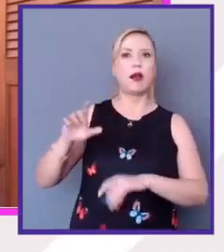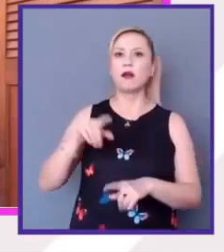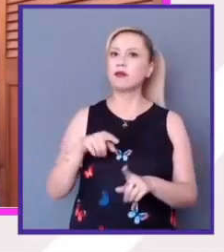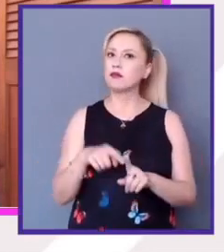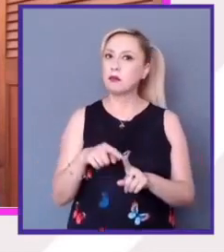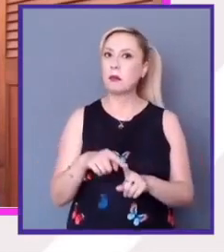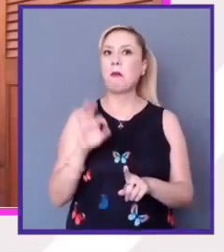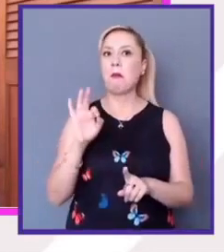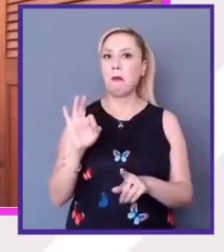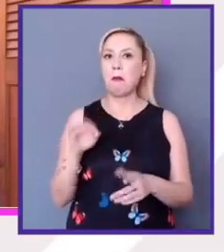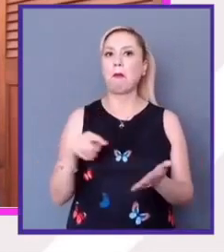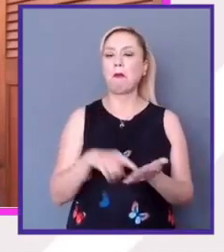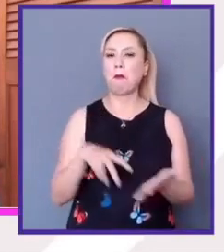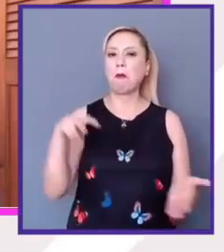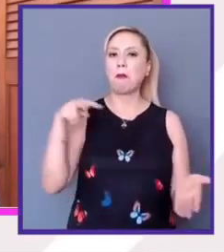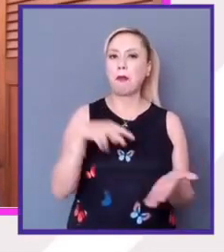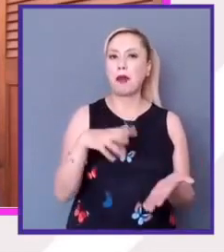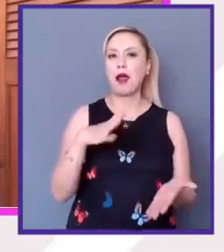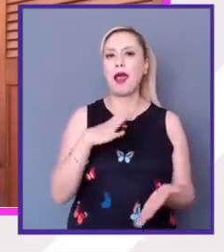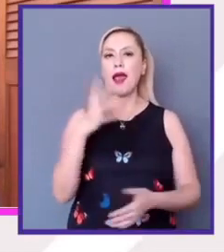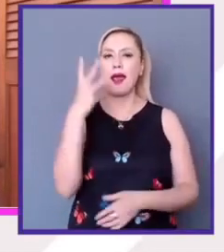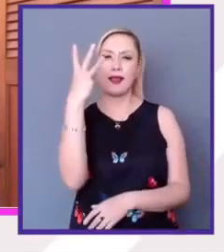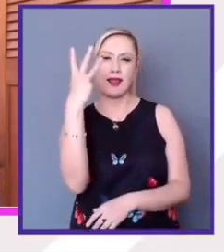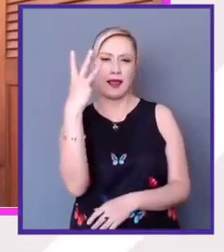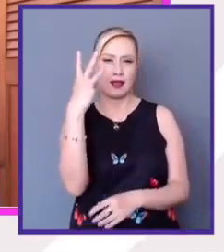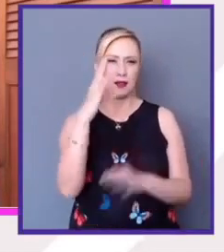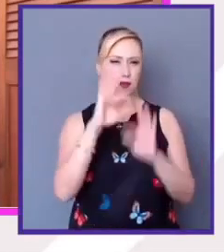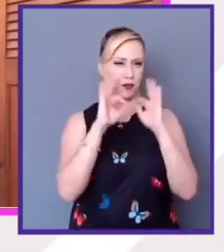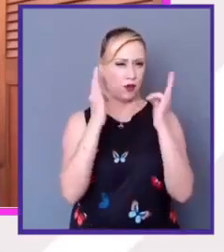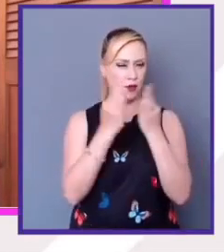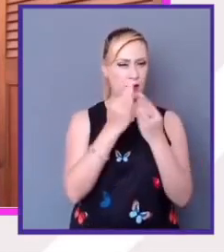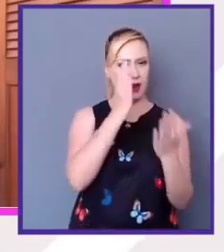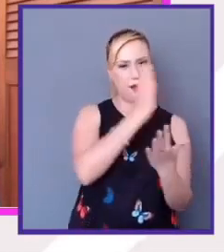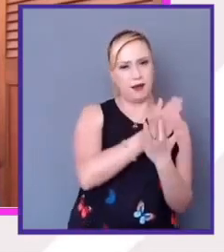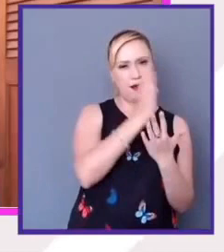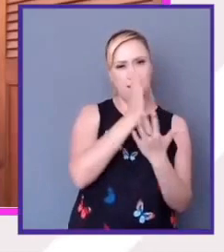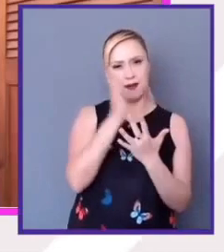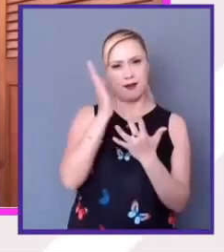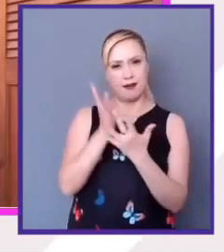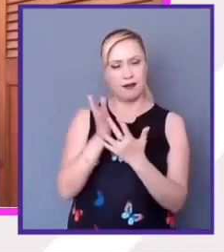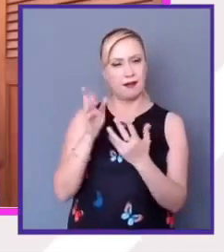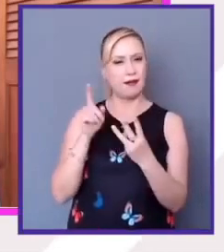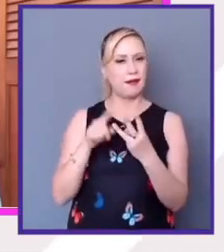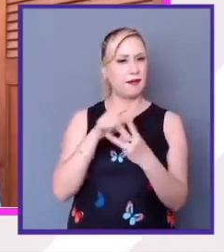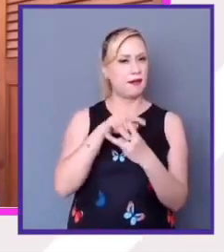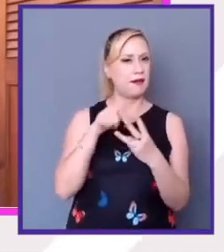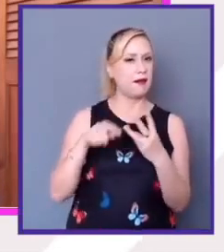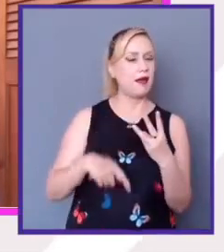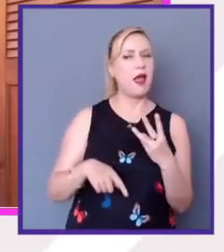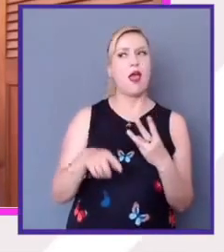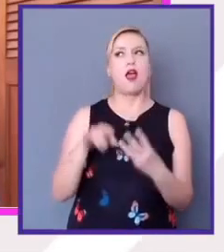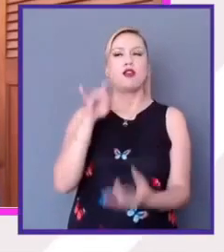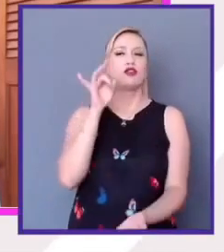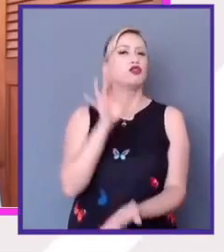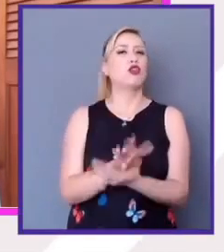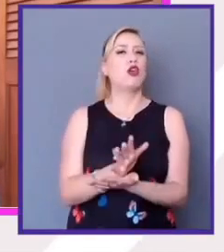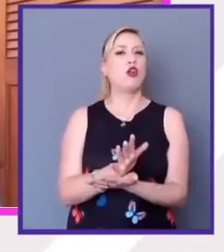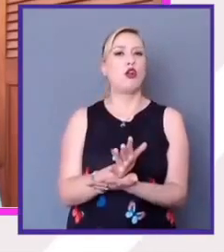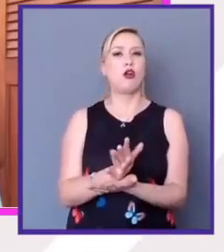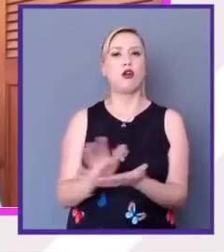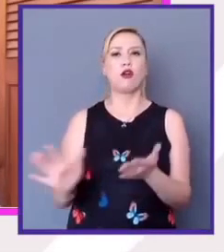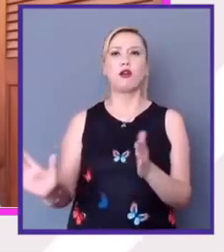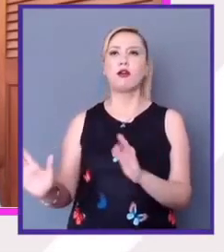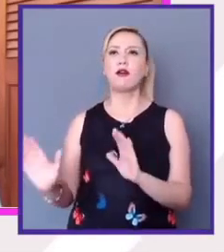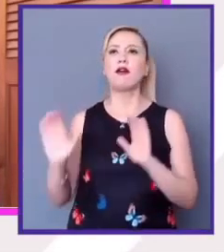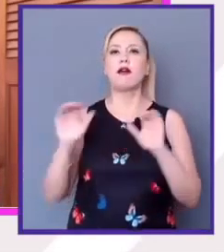antirracistas también pueden verse desde tres espacios, ¿no? Justo como Mauricio igual hablaba hace un momento de no nada más es la inserción, sino